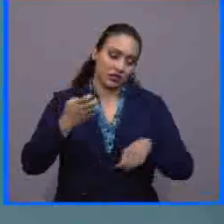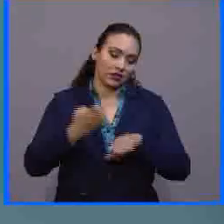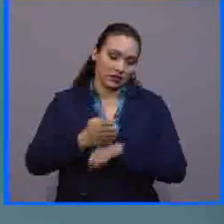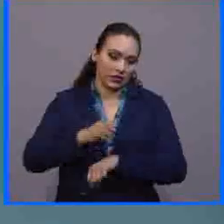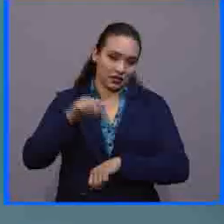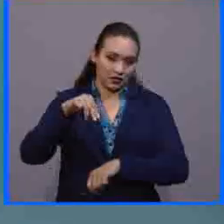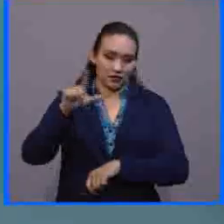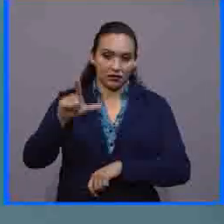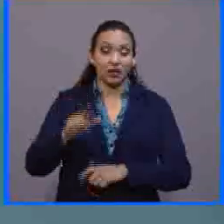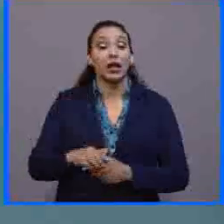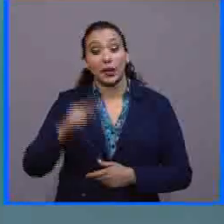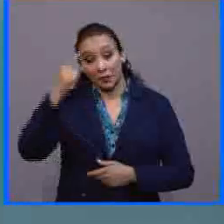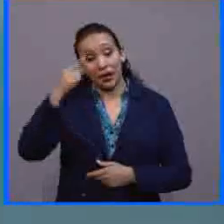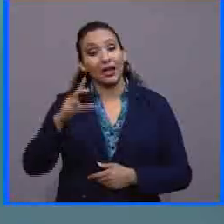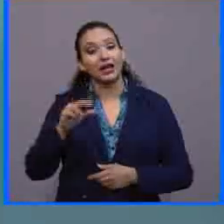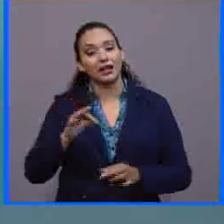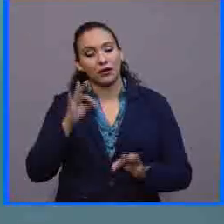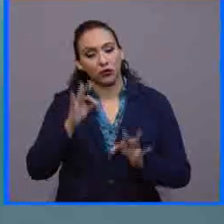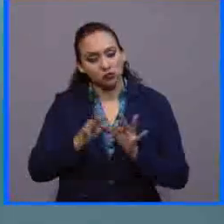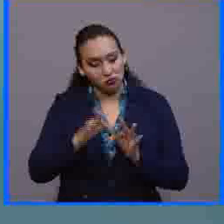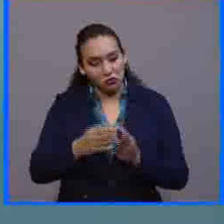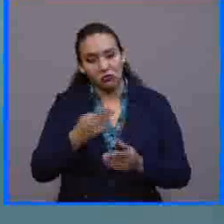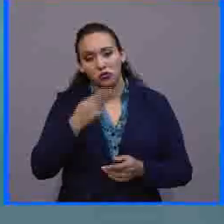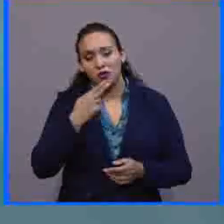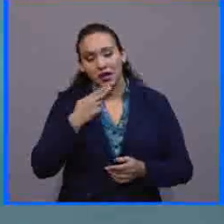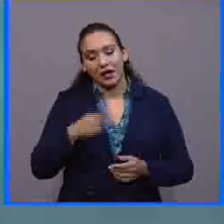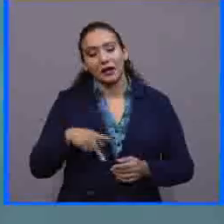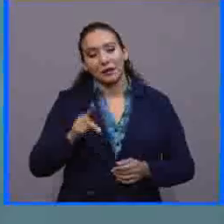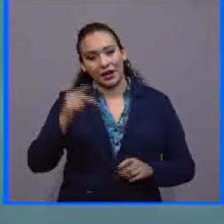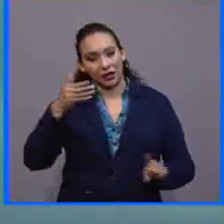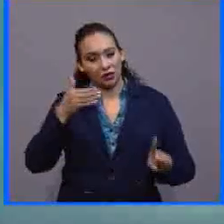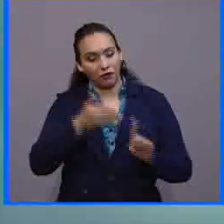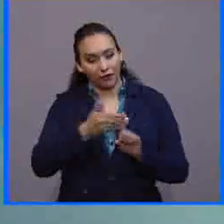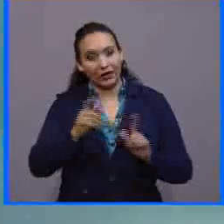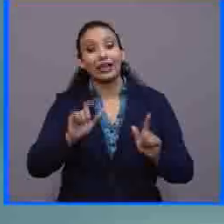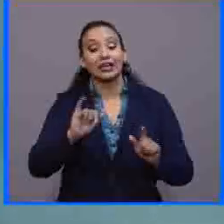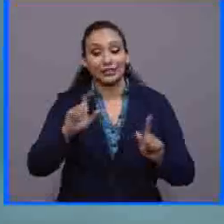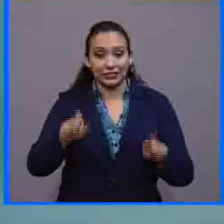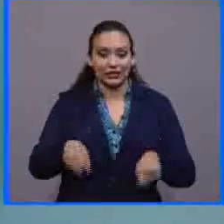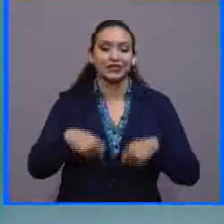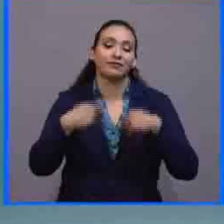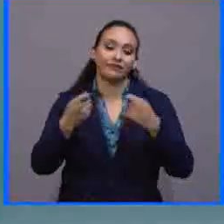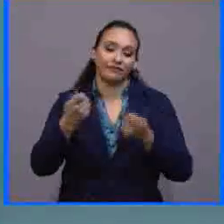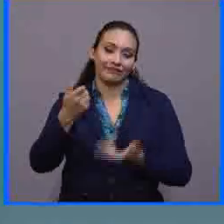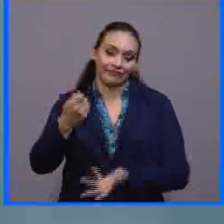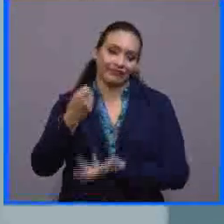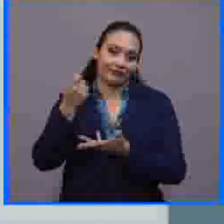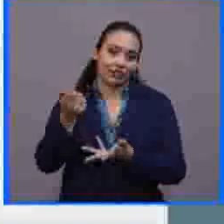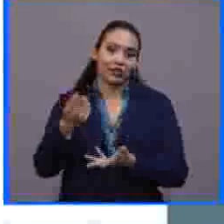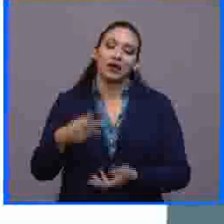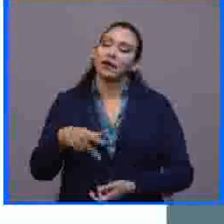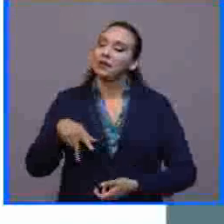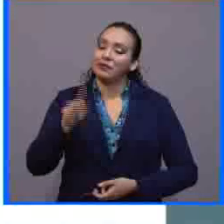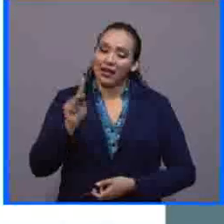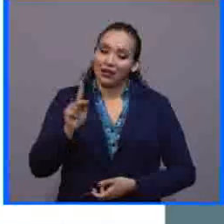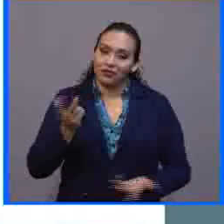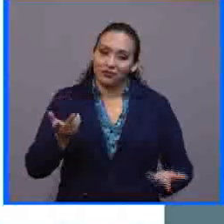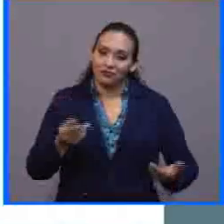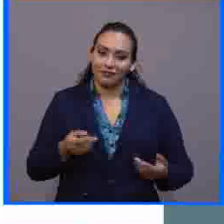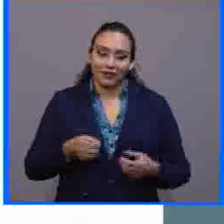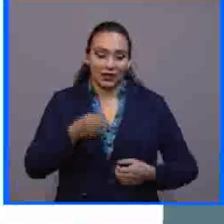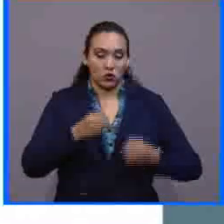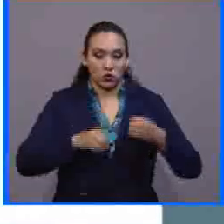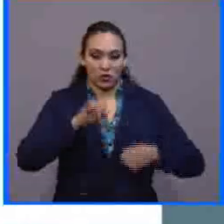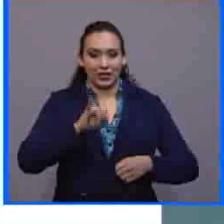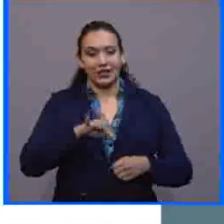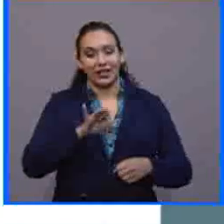le inaplicaran al caso concreto con el fin de que se le otorgara el financiamiento. Sin embargo, tanto el Tribunal Local